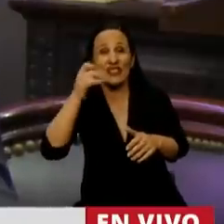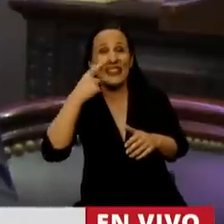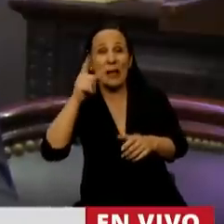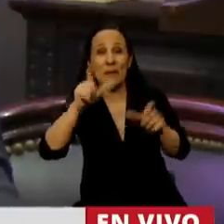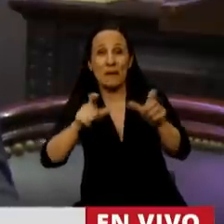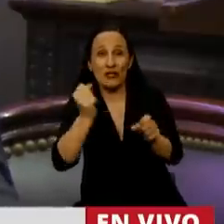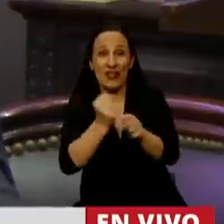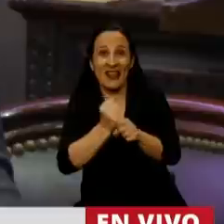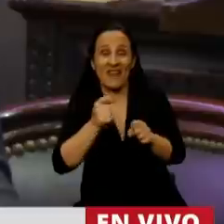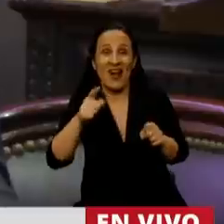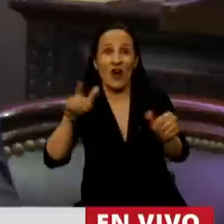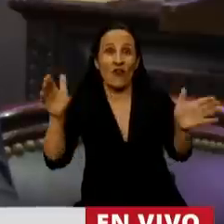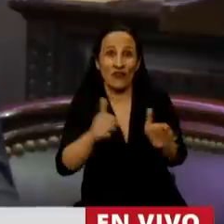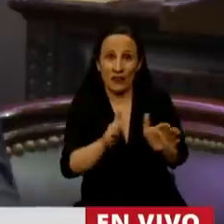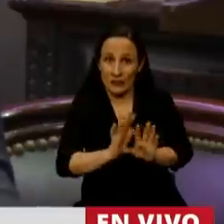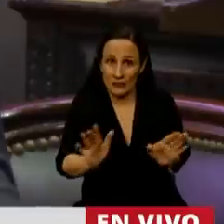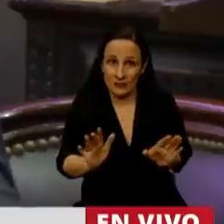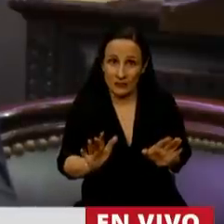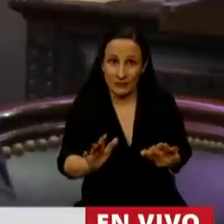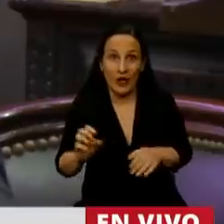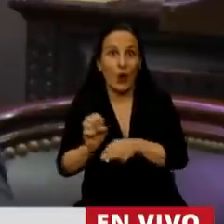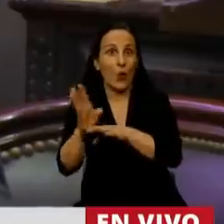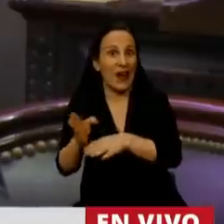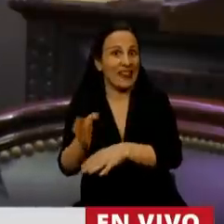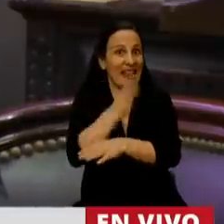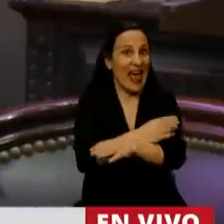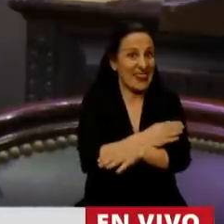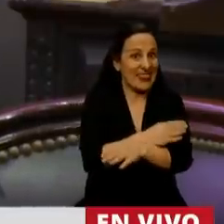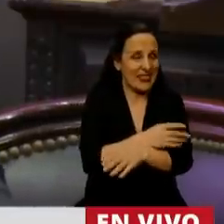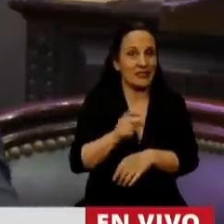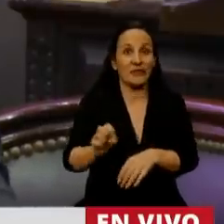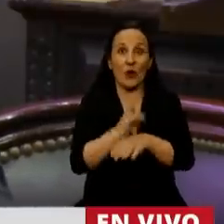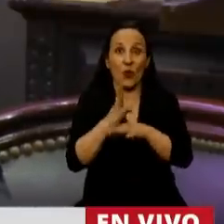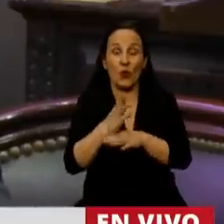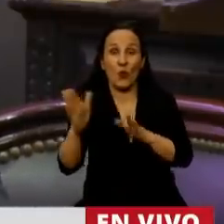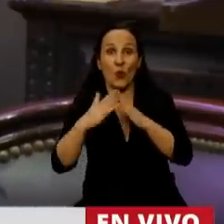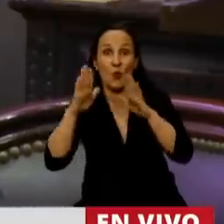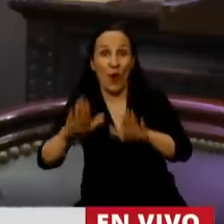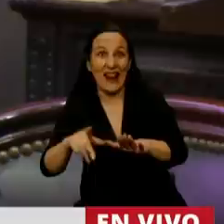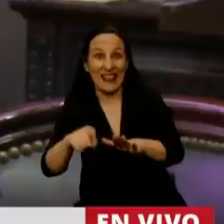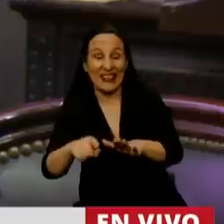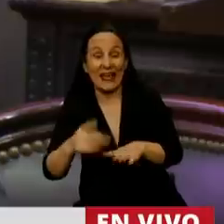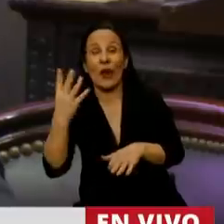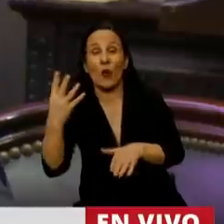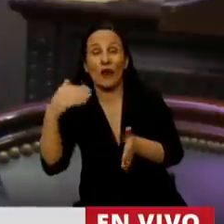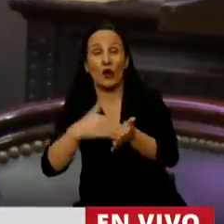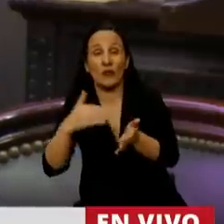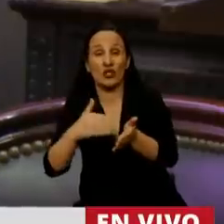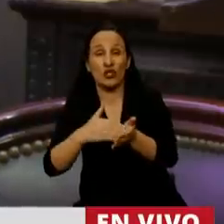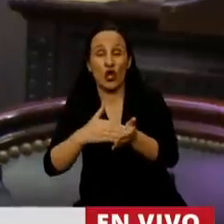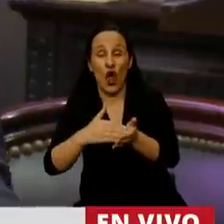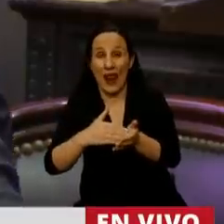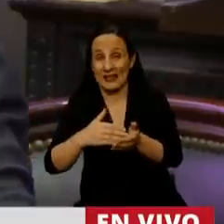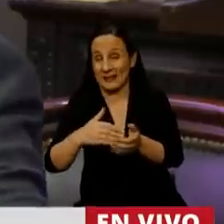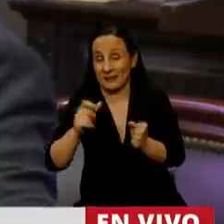empleos antes de la cuarentena y ahora con la cuarentena más larga del mundo 4 millones más récord